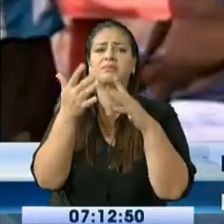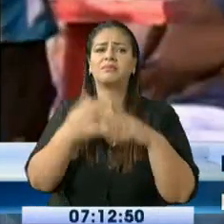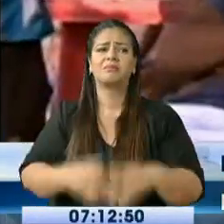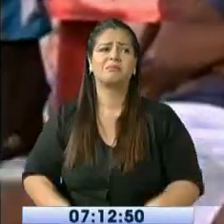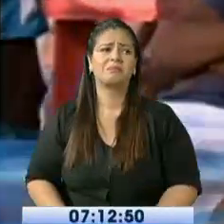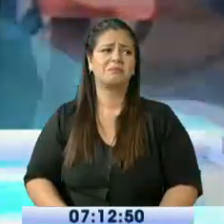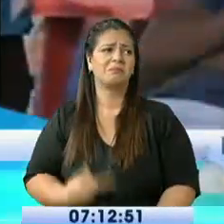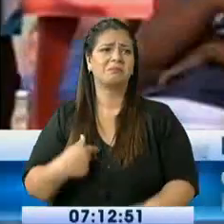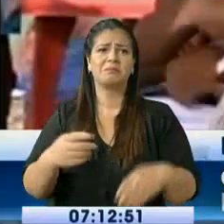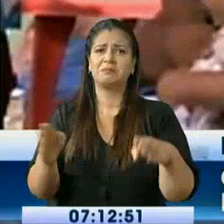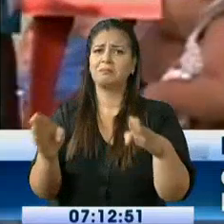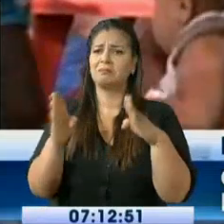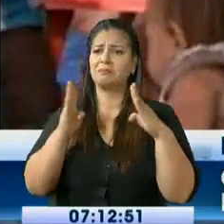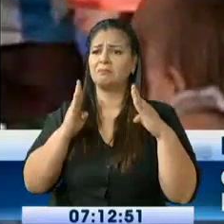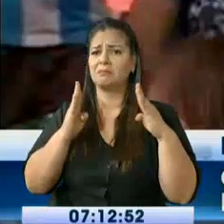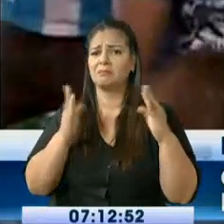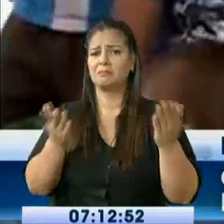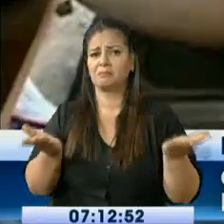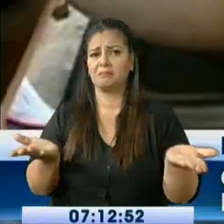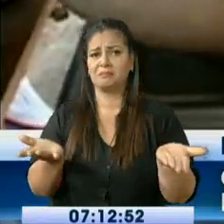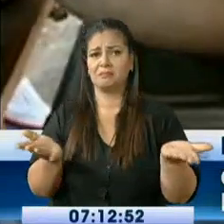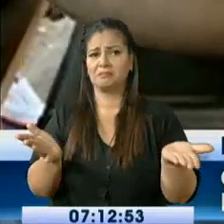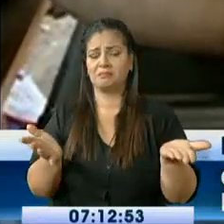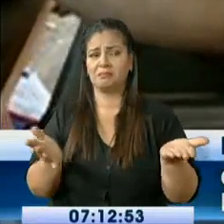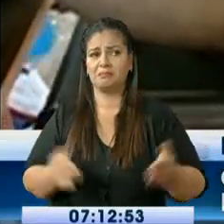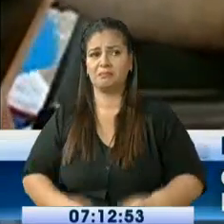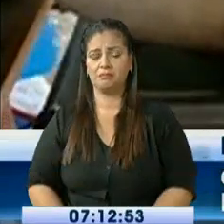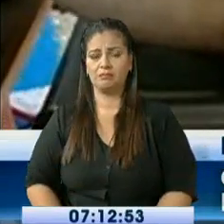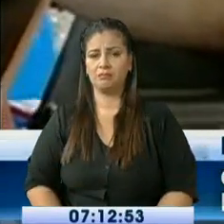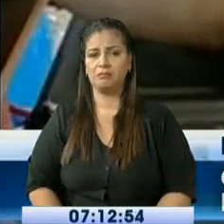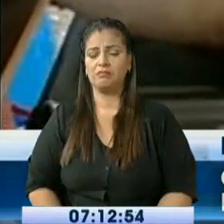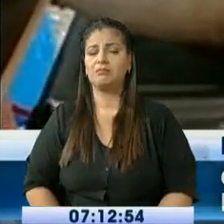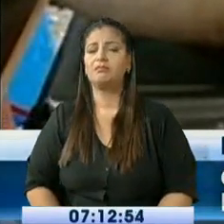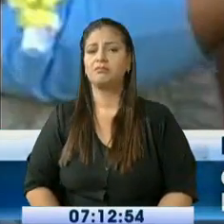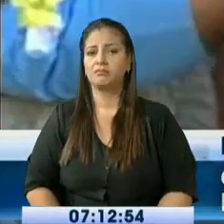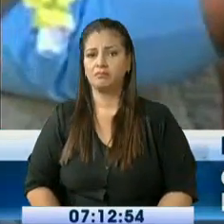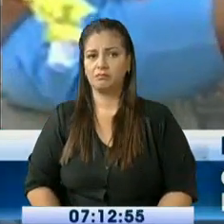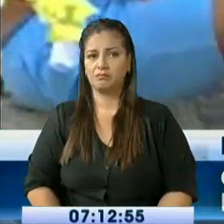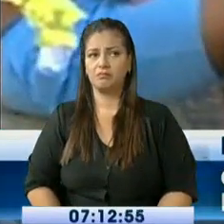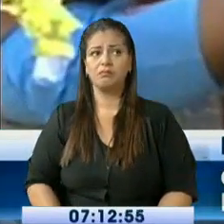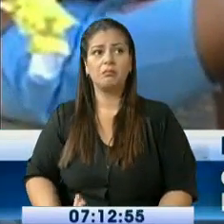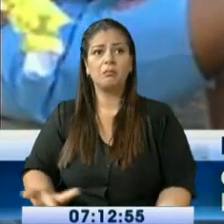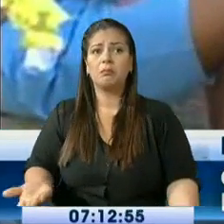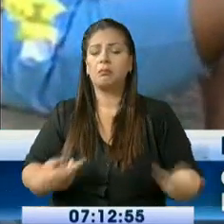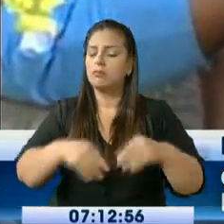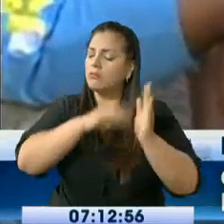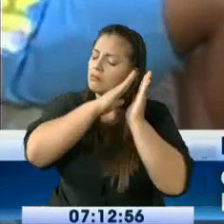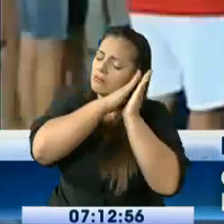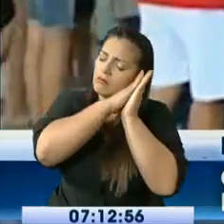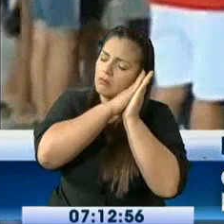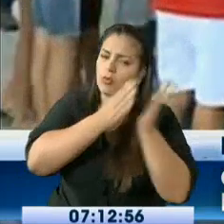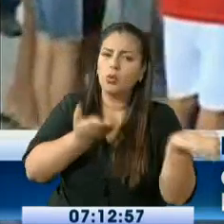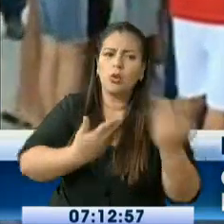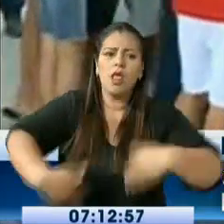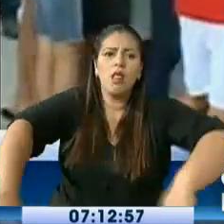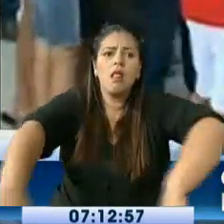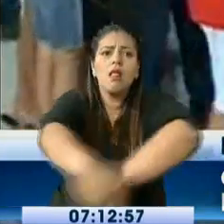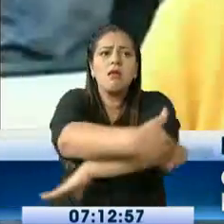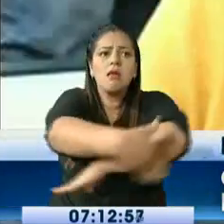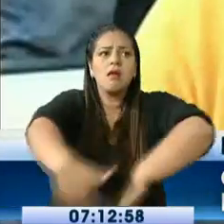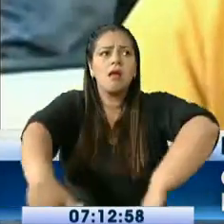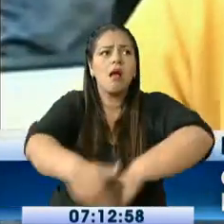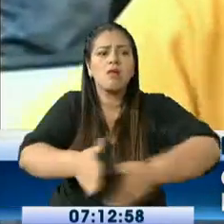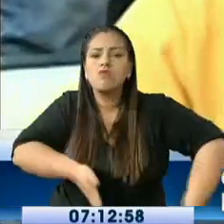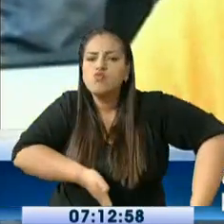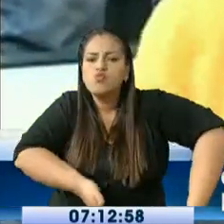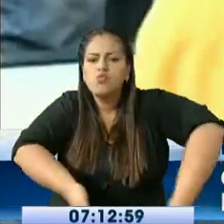Estamos botados. Pertenecen al cantón Jama y aseguran que están en la vía porque la naturaleza les quitó lo poco que tenían. Y